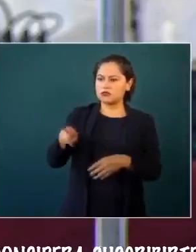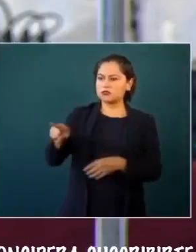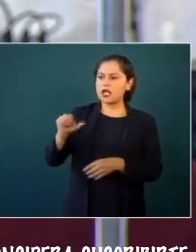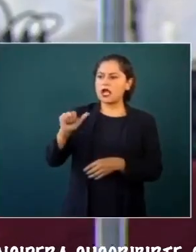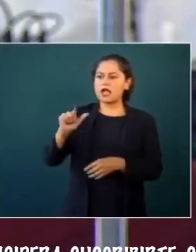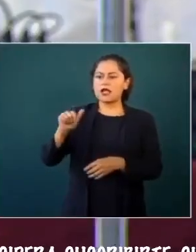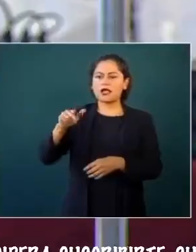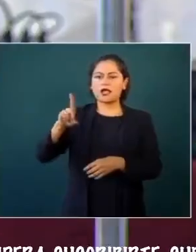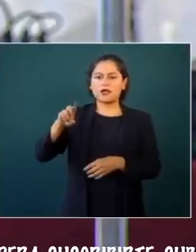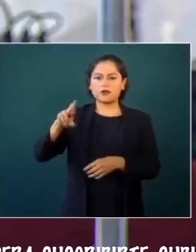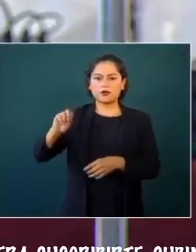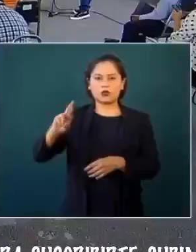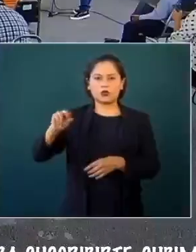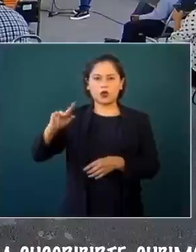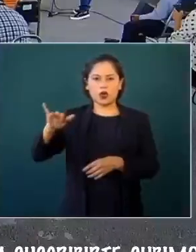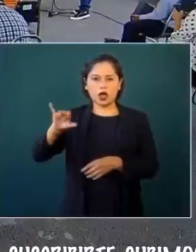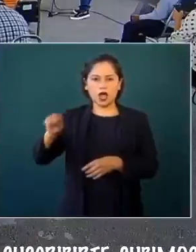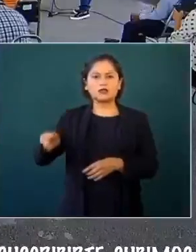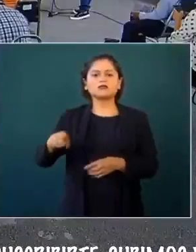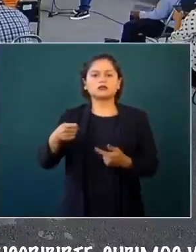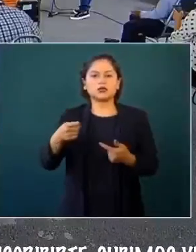rojas díaz durán gobernador